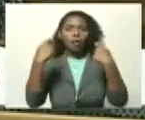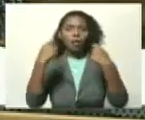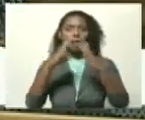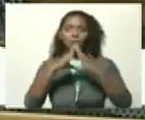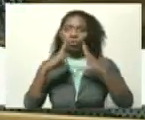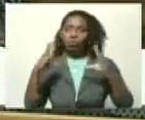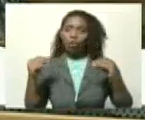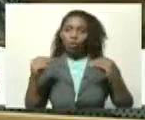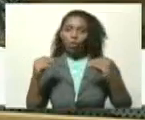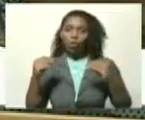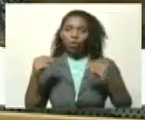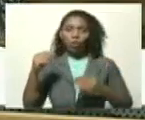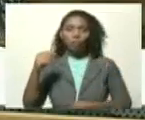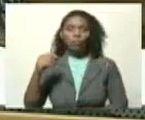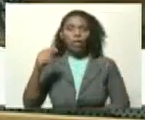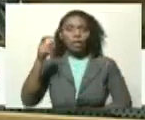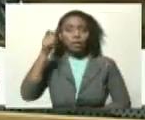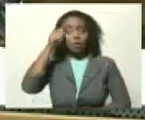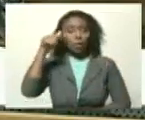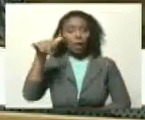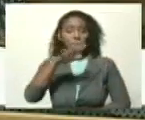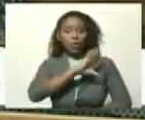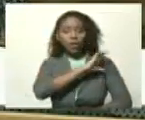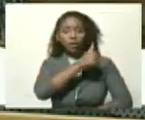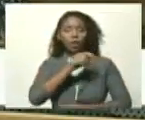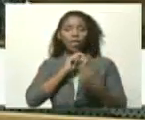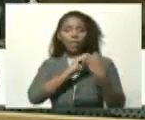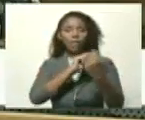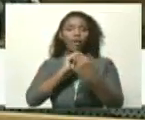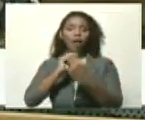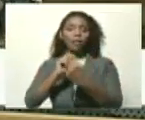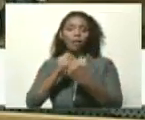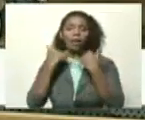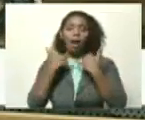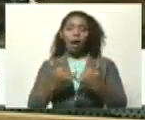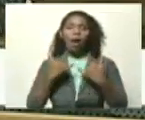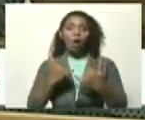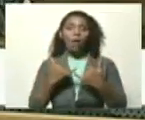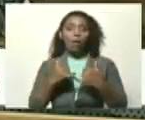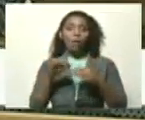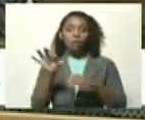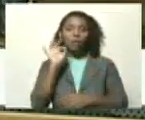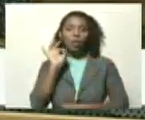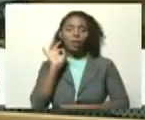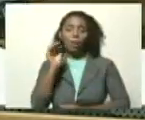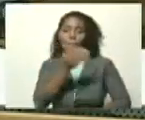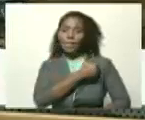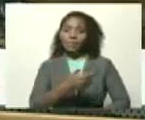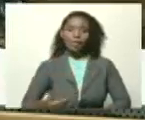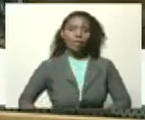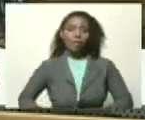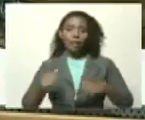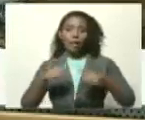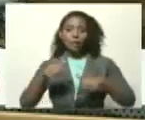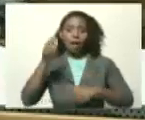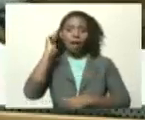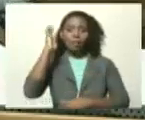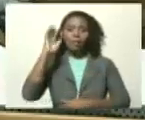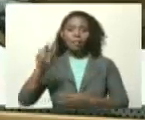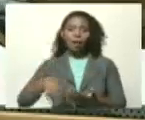todo, ciudadano director de debate y ahora elegido presidente de esta Asamblea